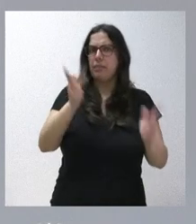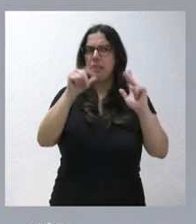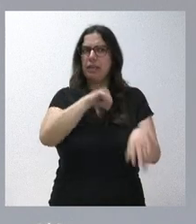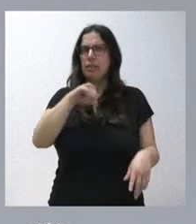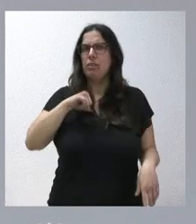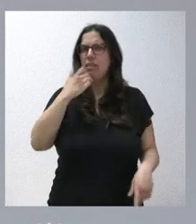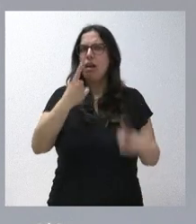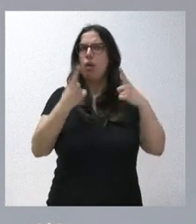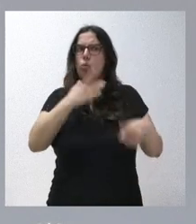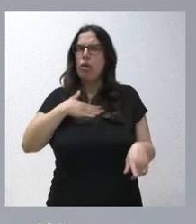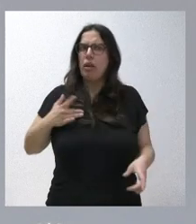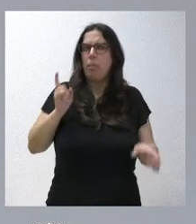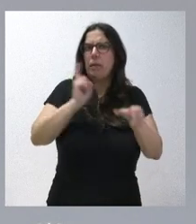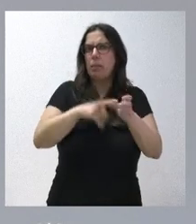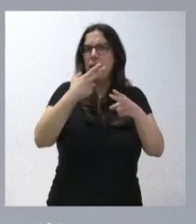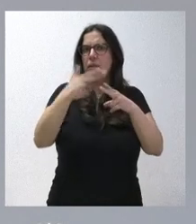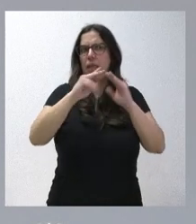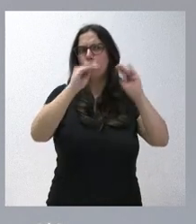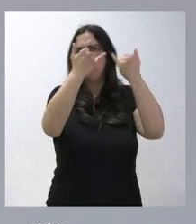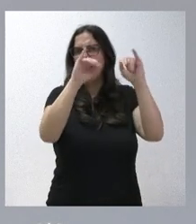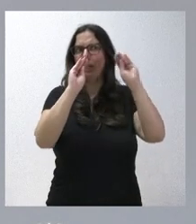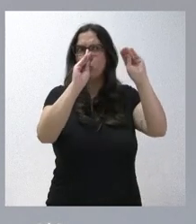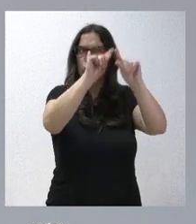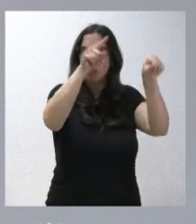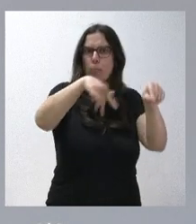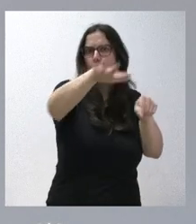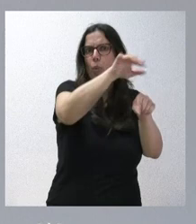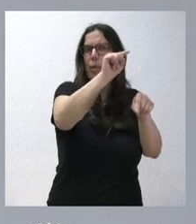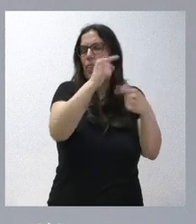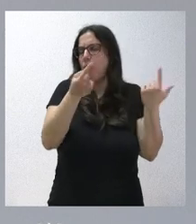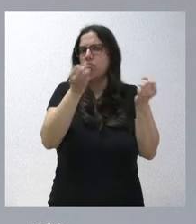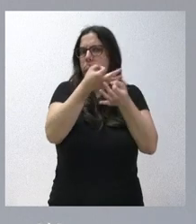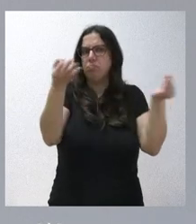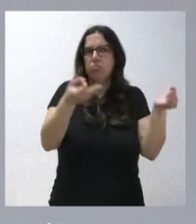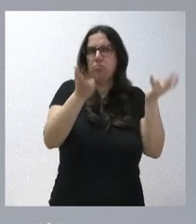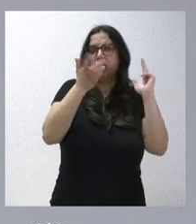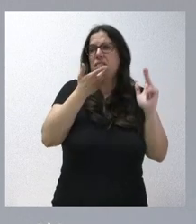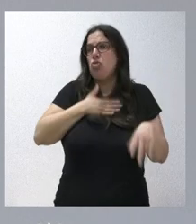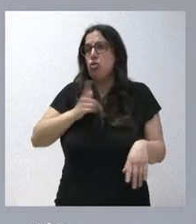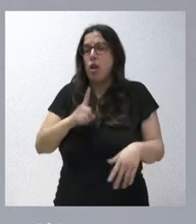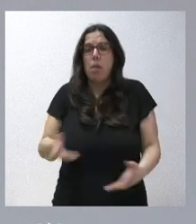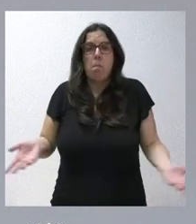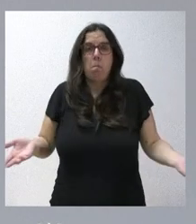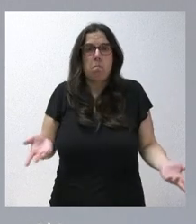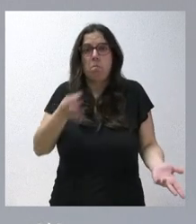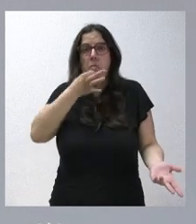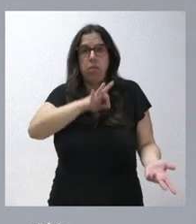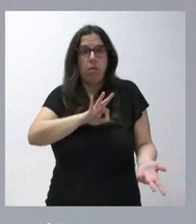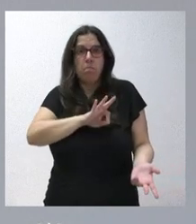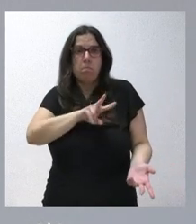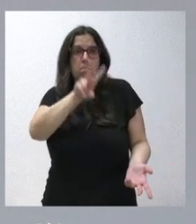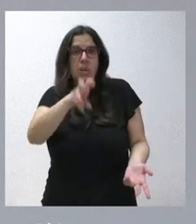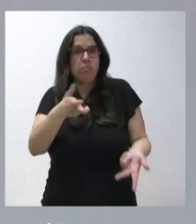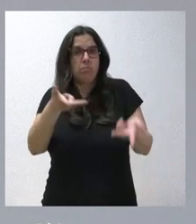quiera par en esa celebración que participe y el que el ciudadano que no lo desee pues tiene